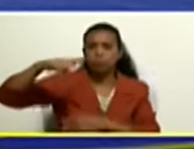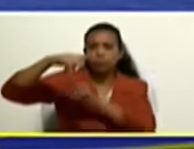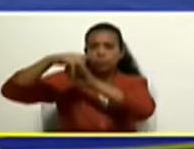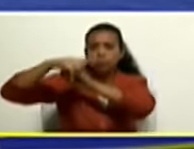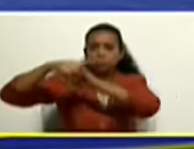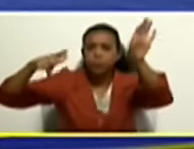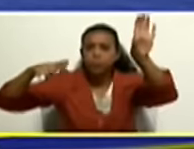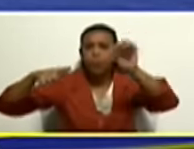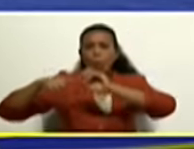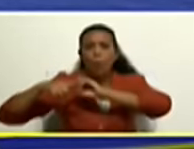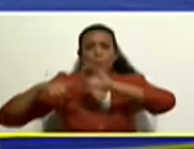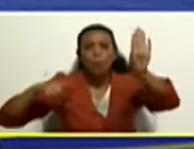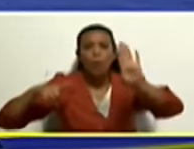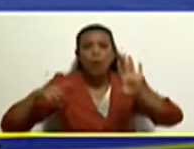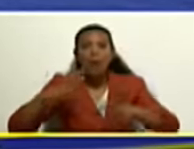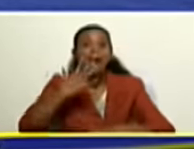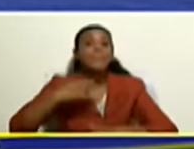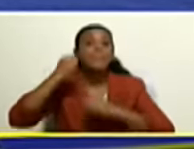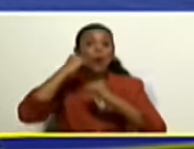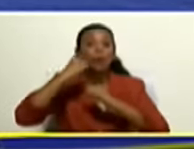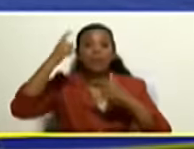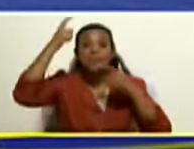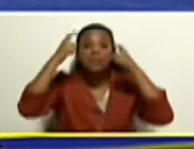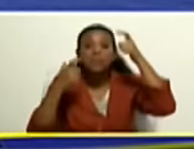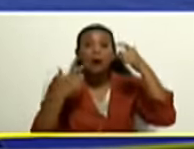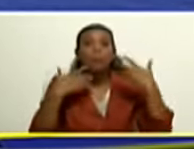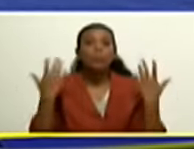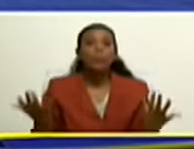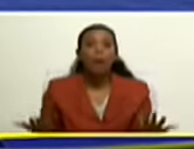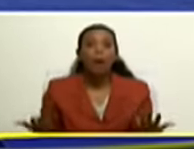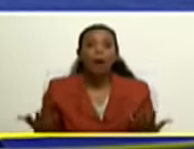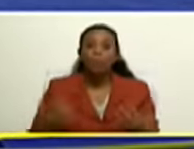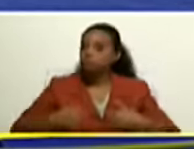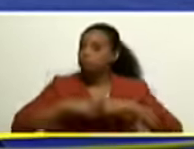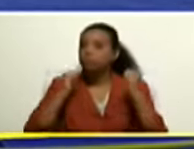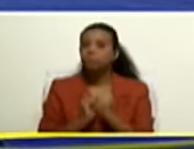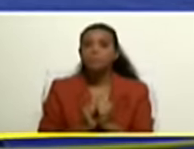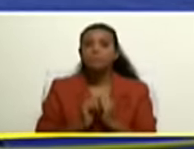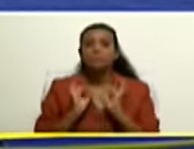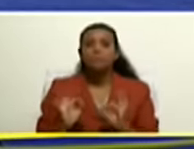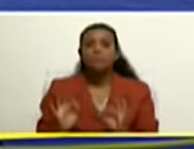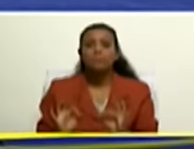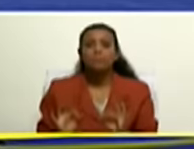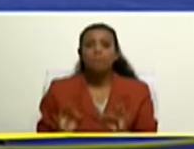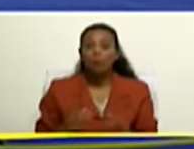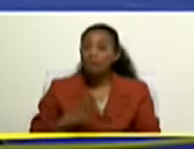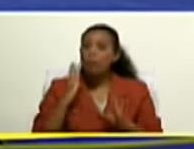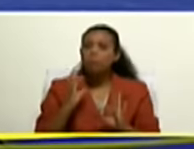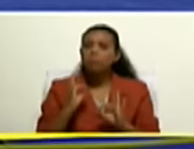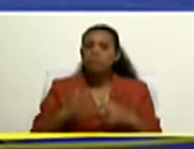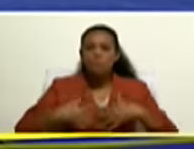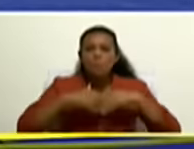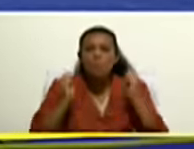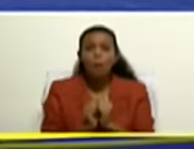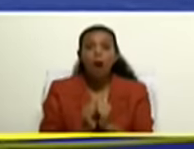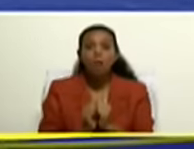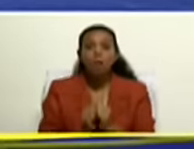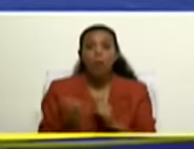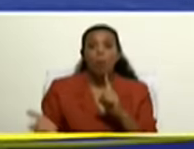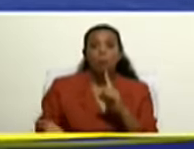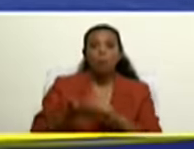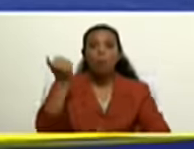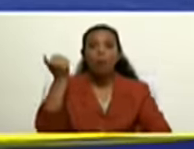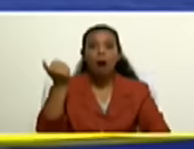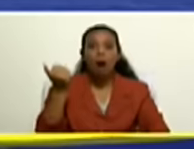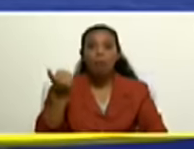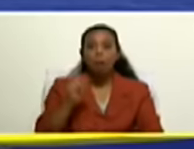espacio. Y la protesta del comandante Chávez fue contundente, tan contundente que logramos